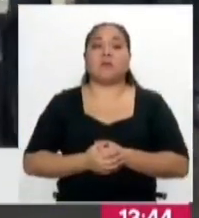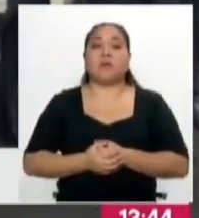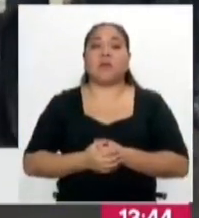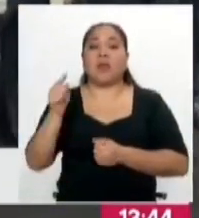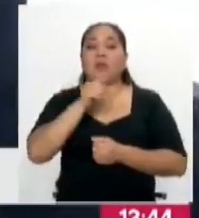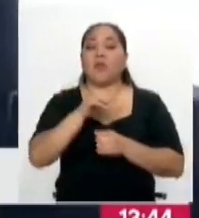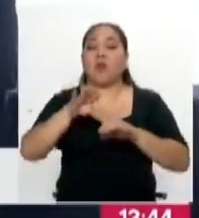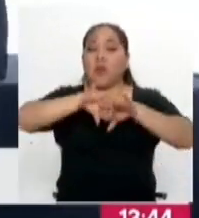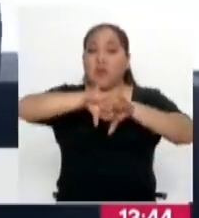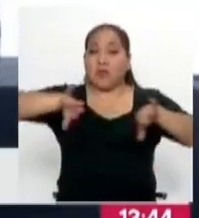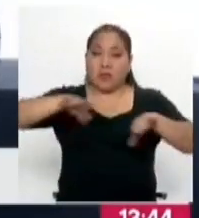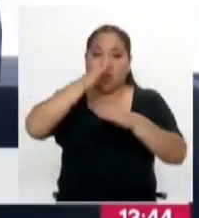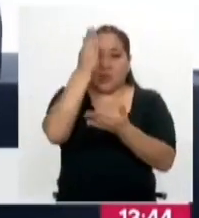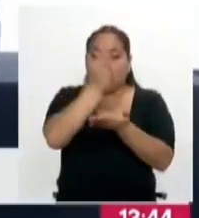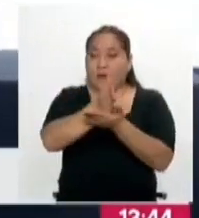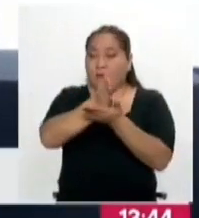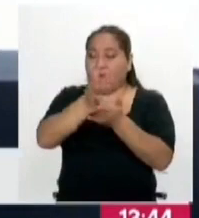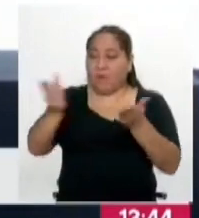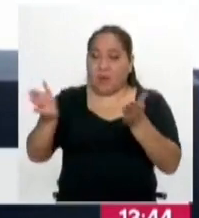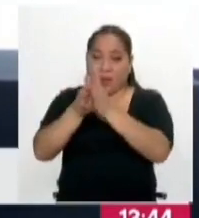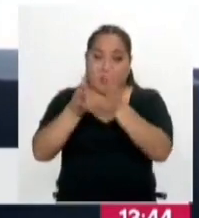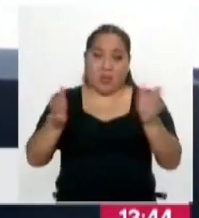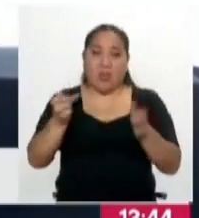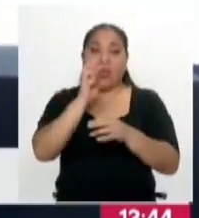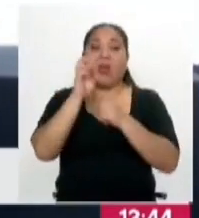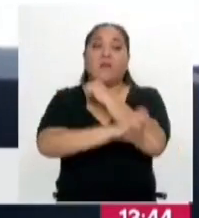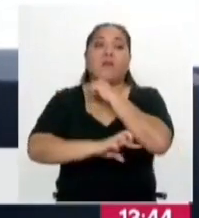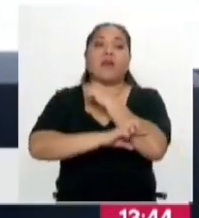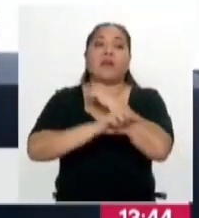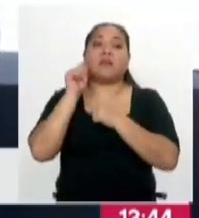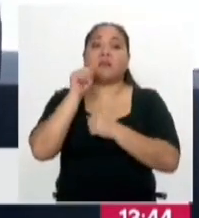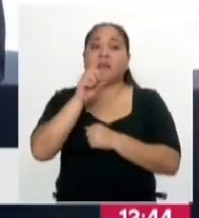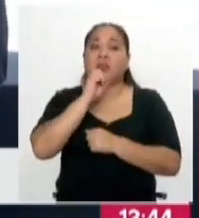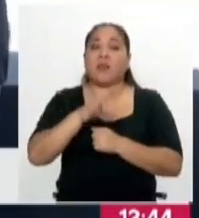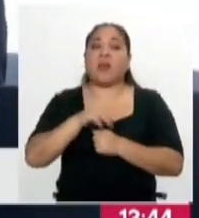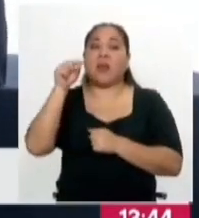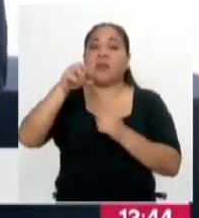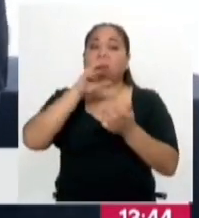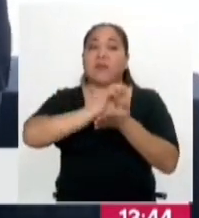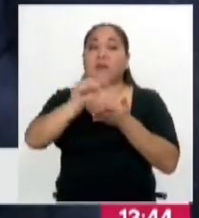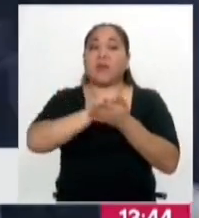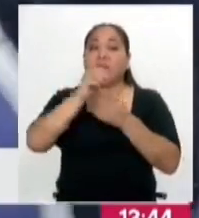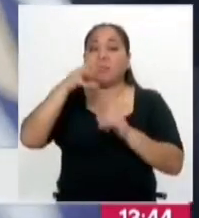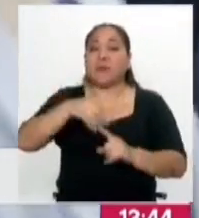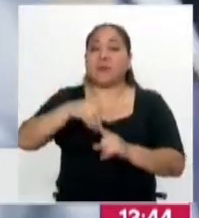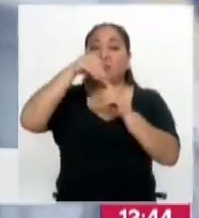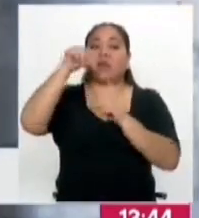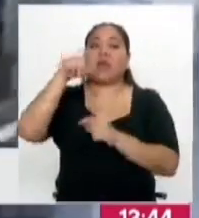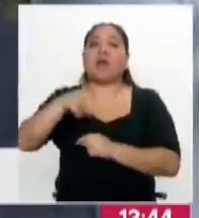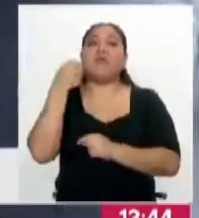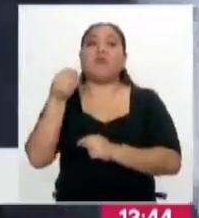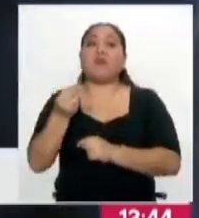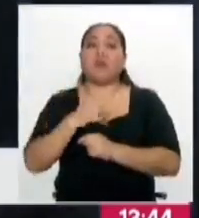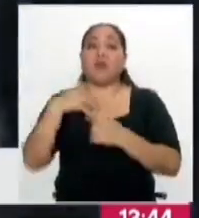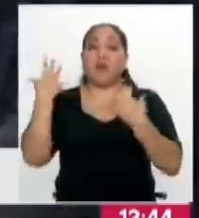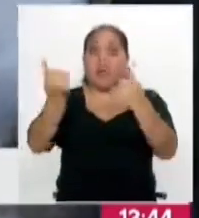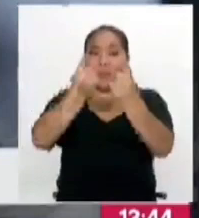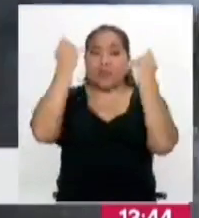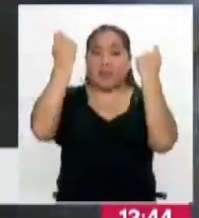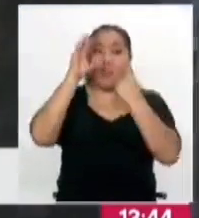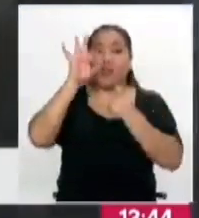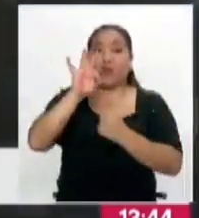que no dividan más al país. Bueno, eso fue lo que dijo textualmente. También recalcó que este mes es especial para ella porque se cumplen